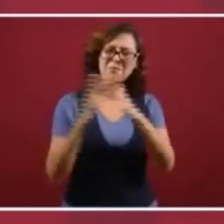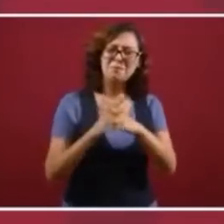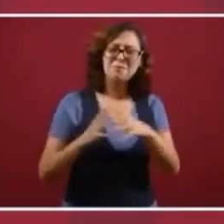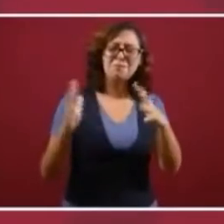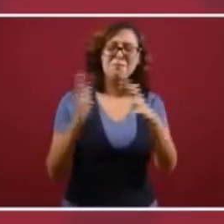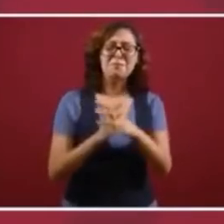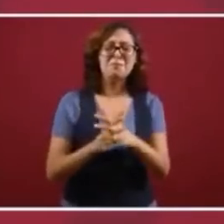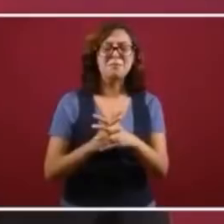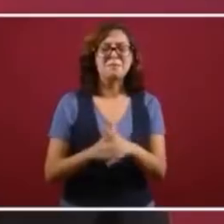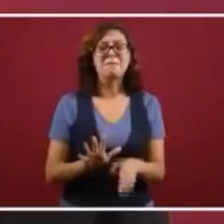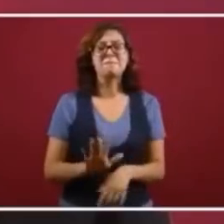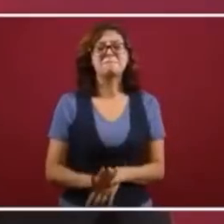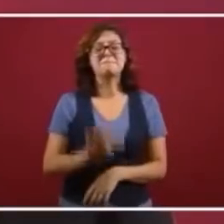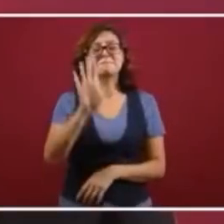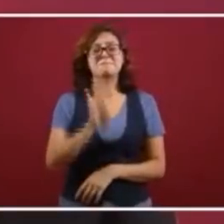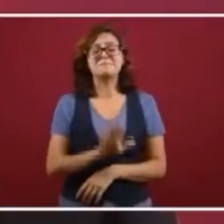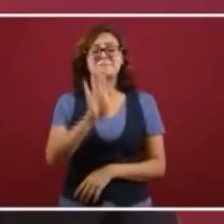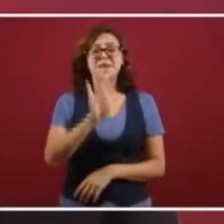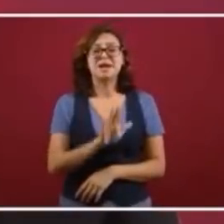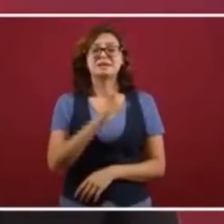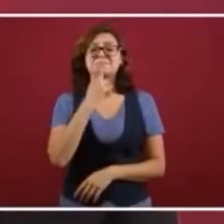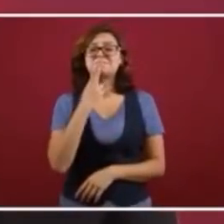avispero a lo tonto.